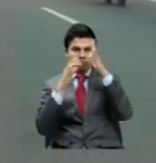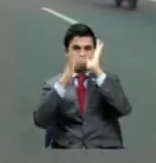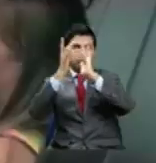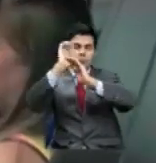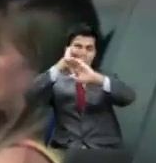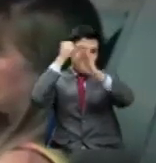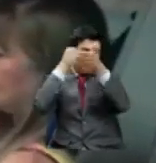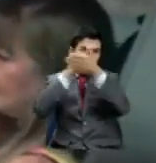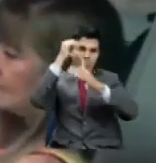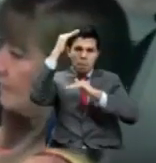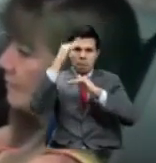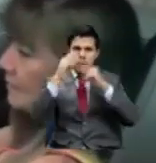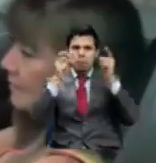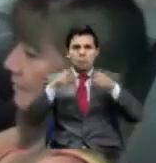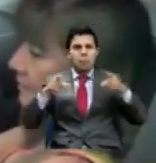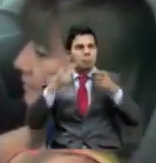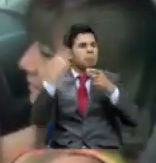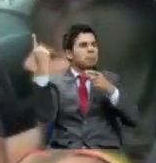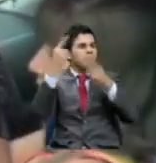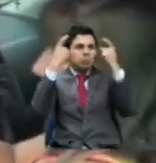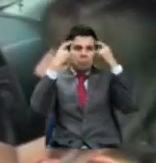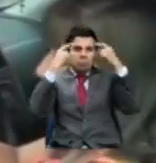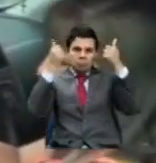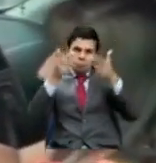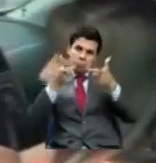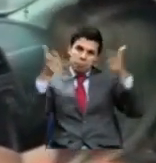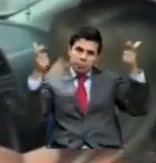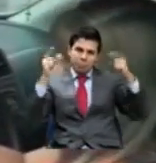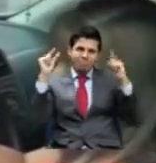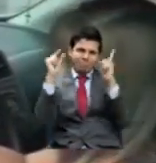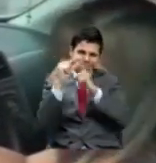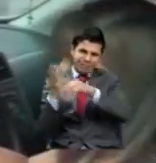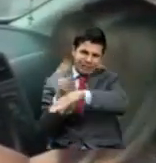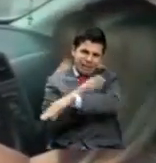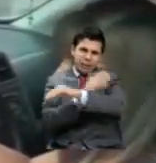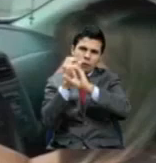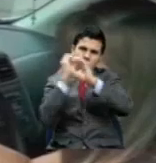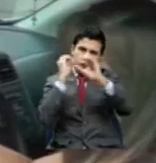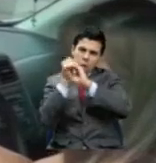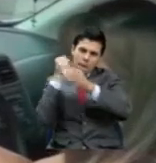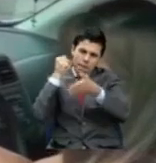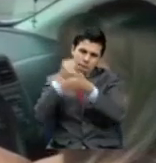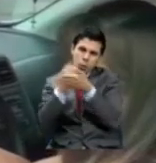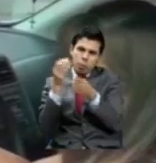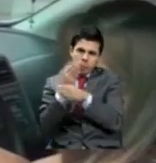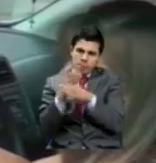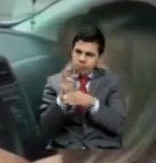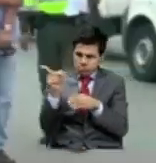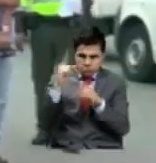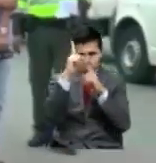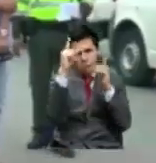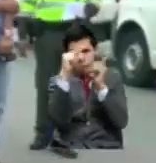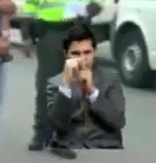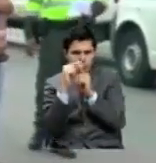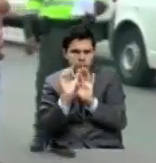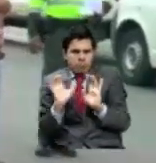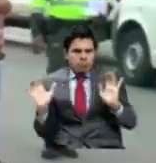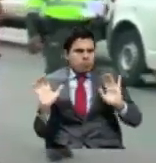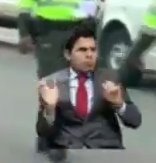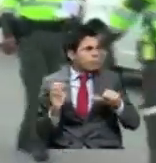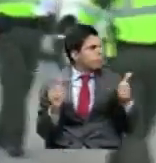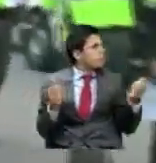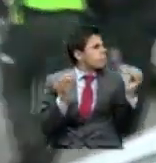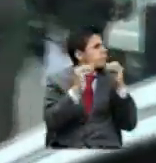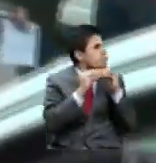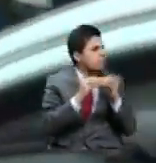los casos de imprudencia en las vías, a excepción del hecho que veíamos hace unos segundos ocurrido en El Playón. La movilidad en los principales